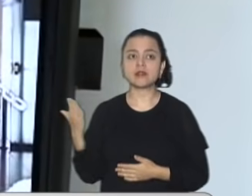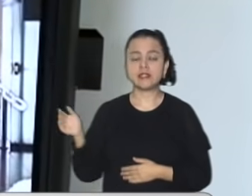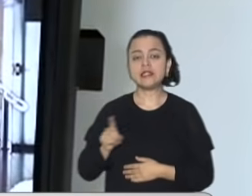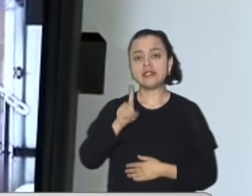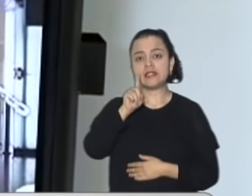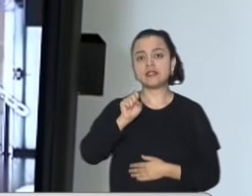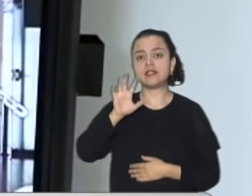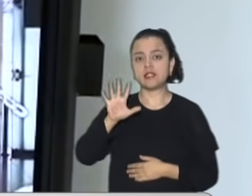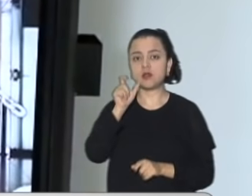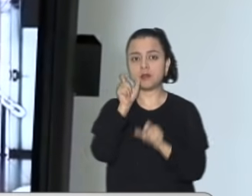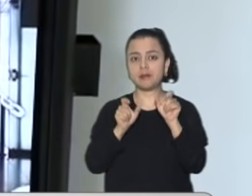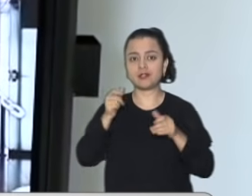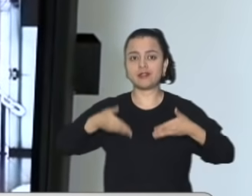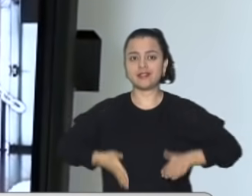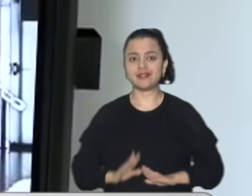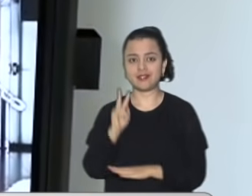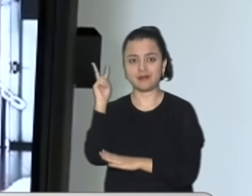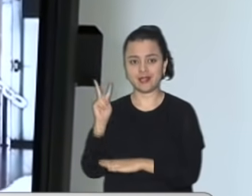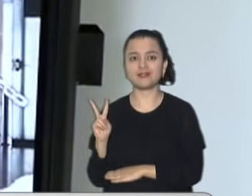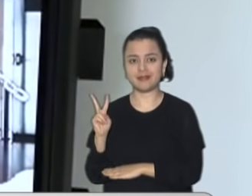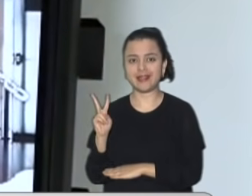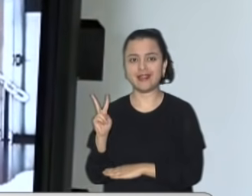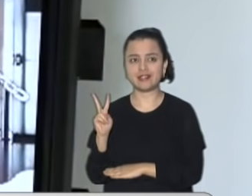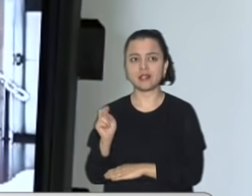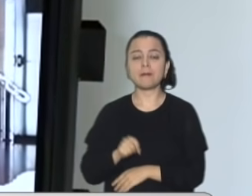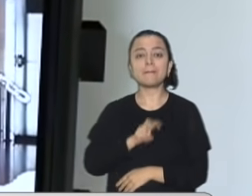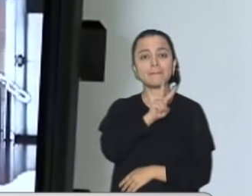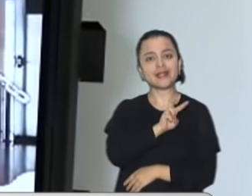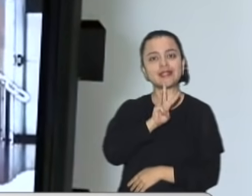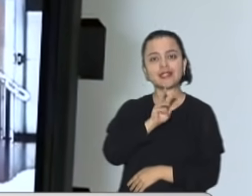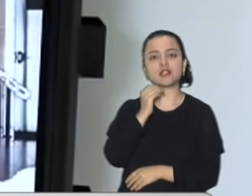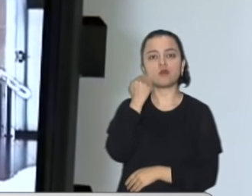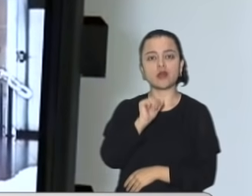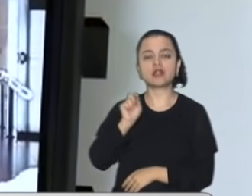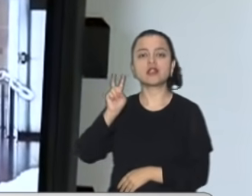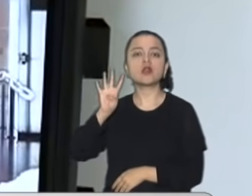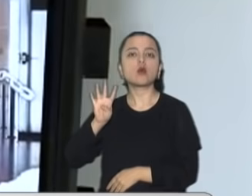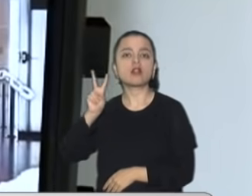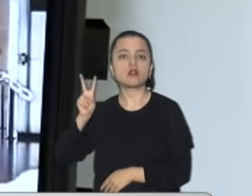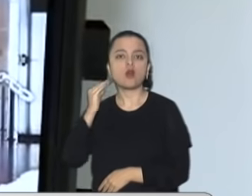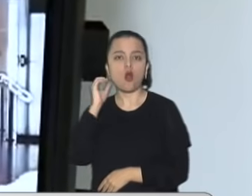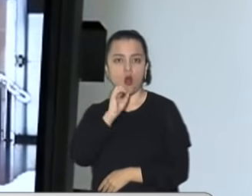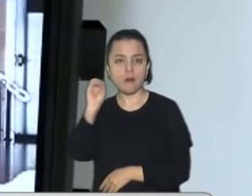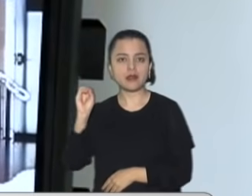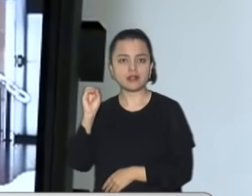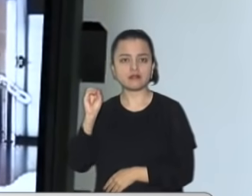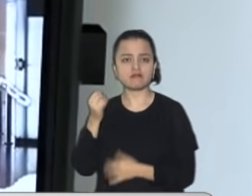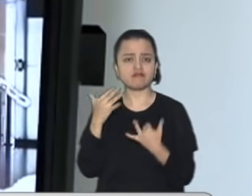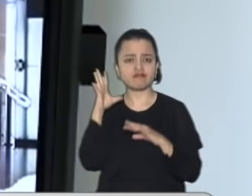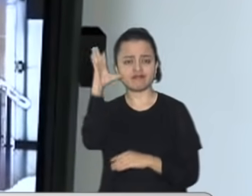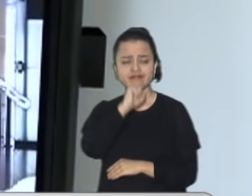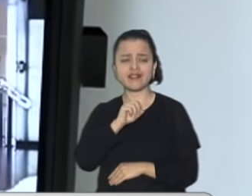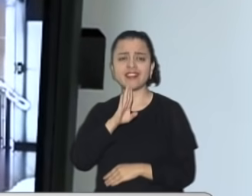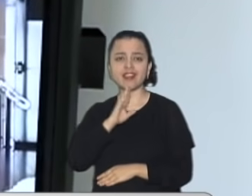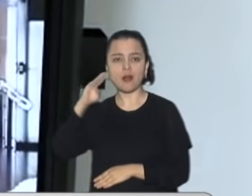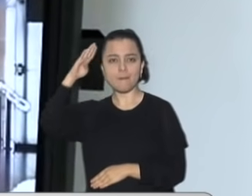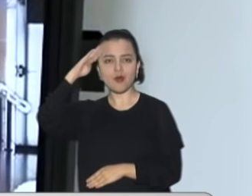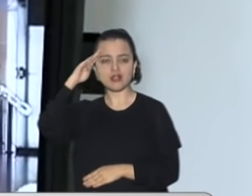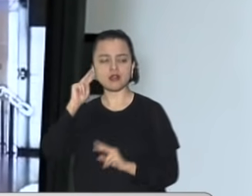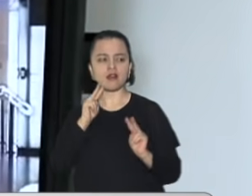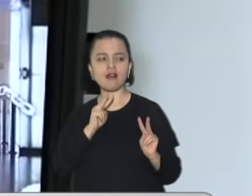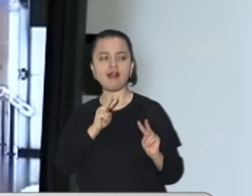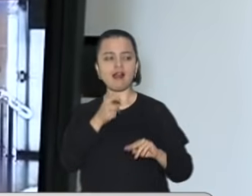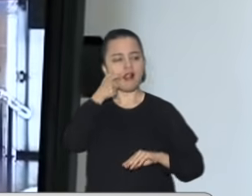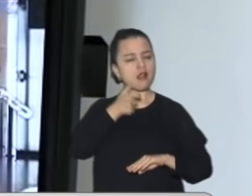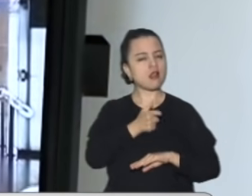65 migrantes de nacionalidad venezolana, 23 mujeres y 42 hombres, que fueron detectados por la Policía Nacional